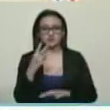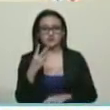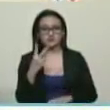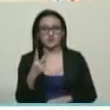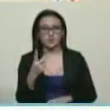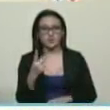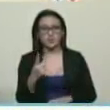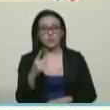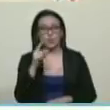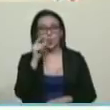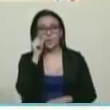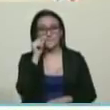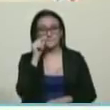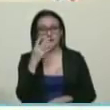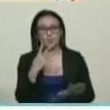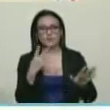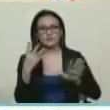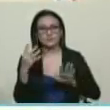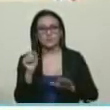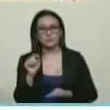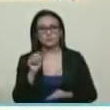2.631 hombres para un